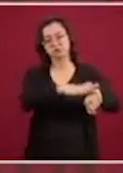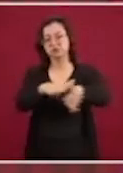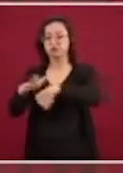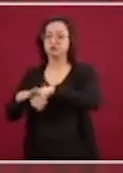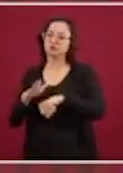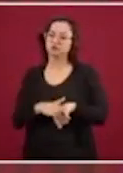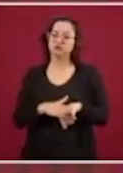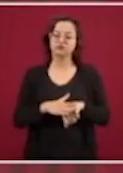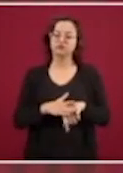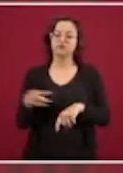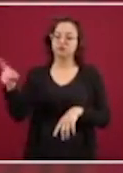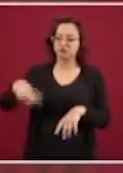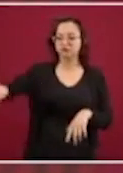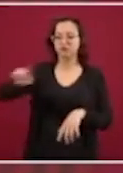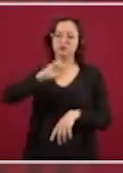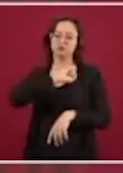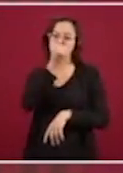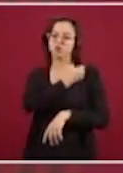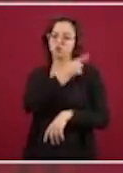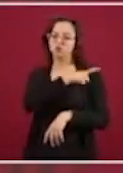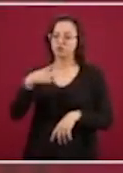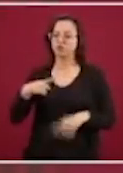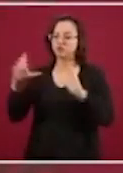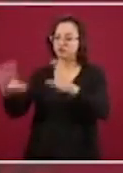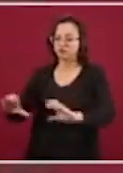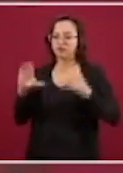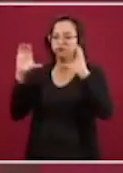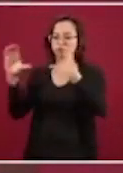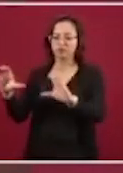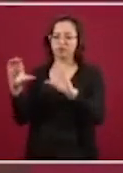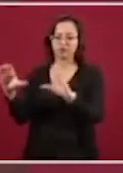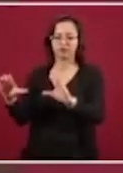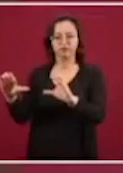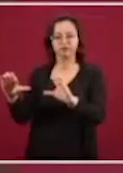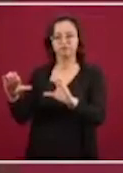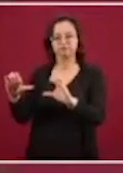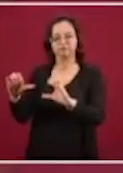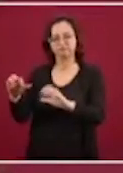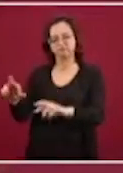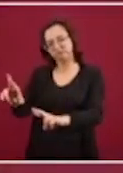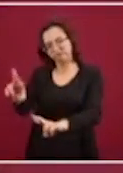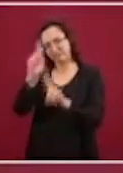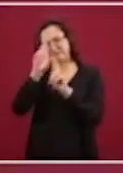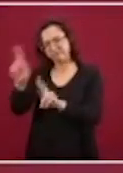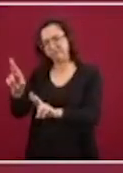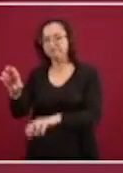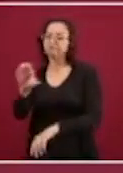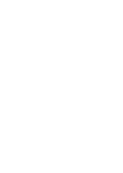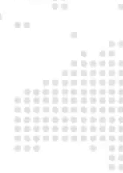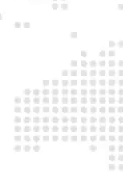cuidar al personal de salud, respetarlo, quererlo,